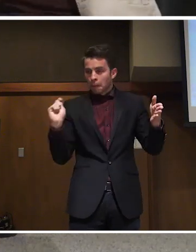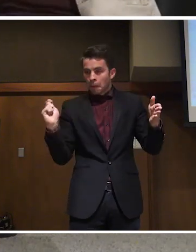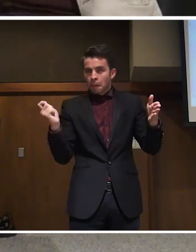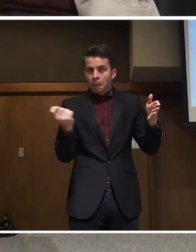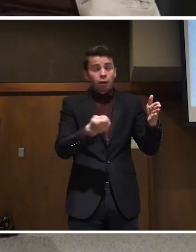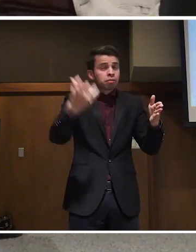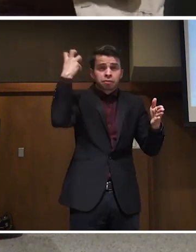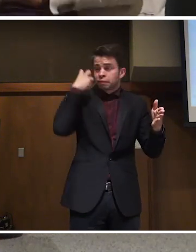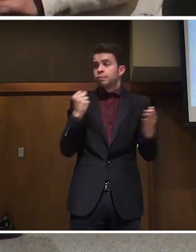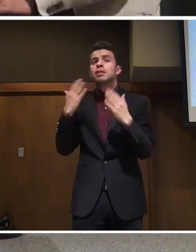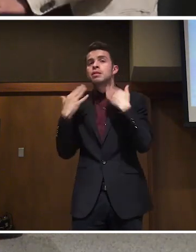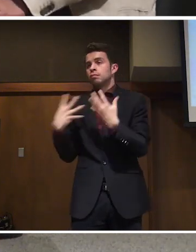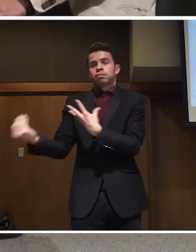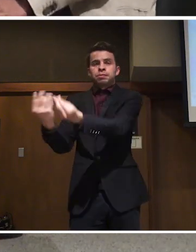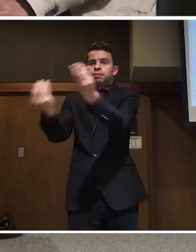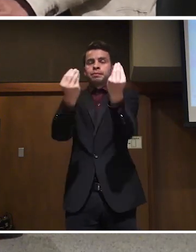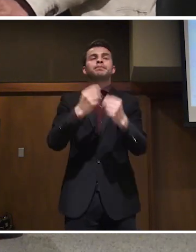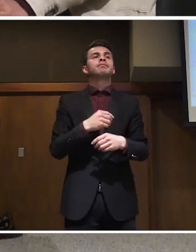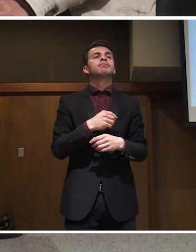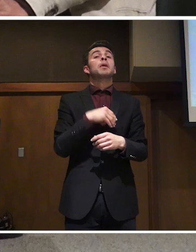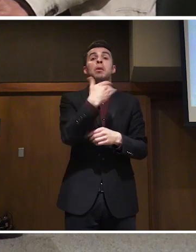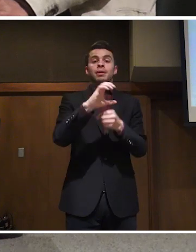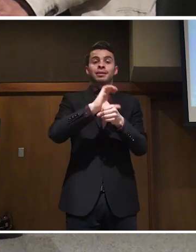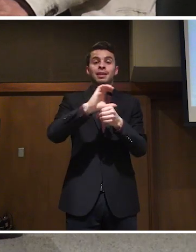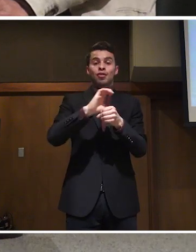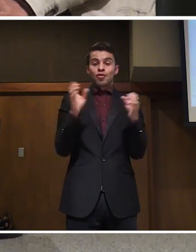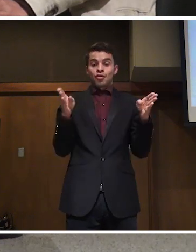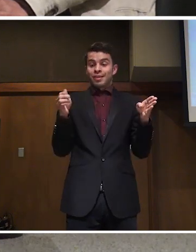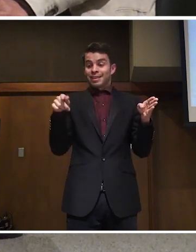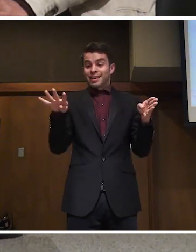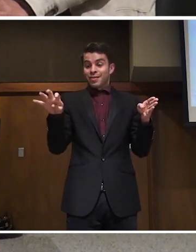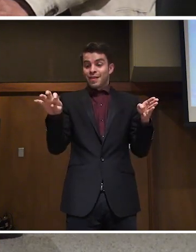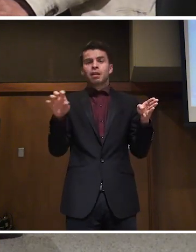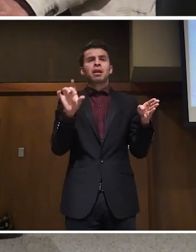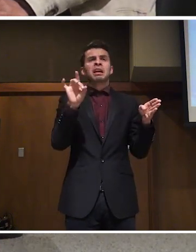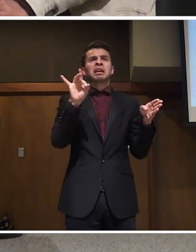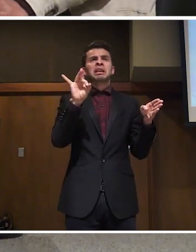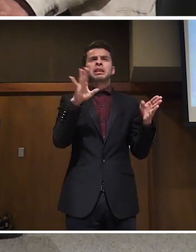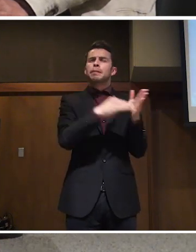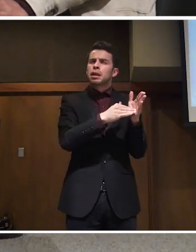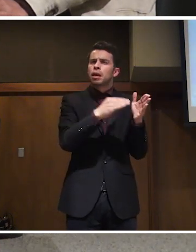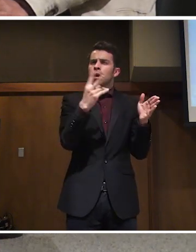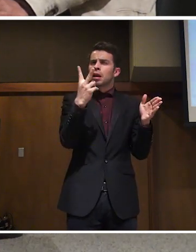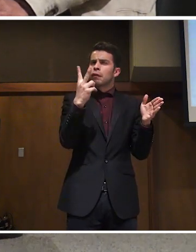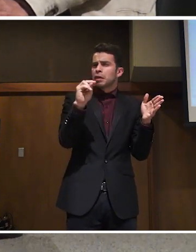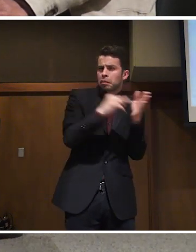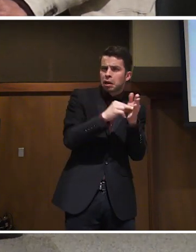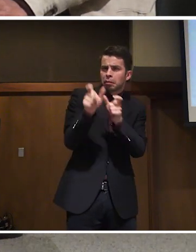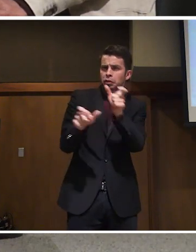fue un país urbano. Pero la ciudad del siglo XIX era una ciudad de 15, 20 mil, 10 mil habitantes, sin servicios